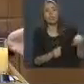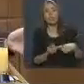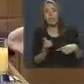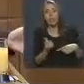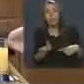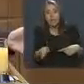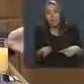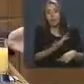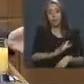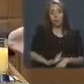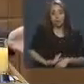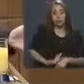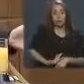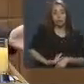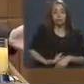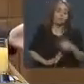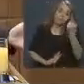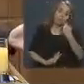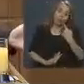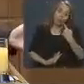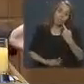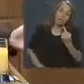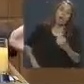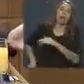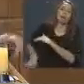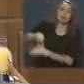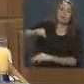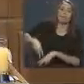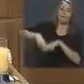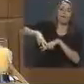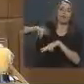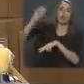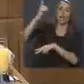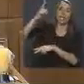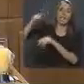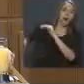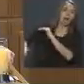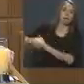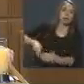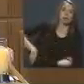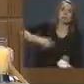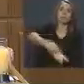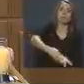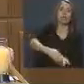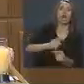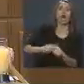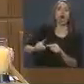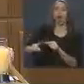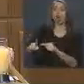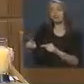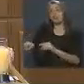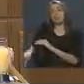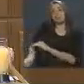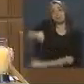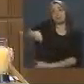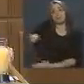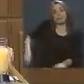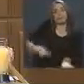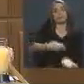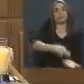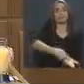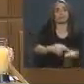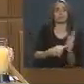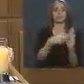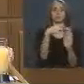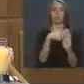El gobierno va a tener que obligarse a financiarla con fondos generales de la Nación. O sea, va a tener que sacar plata de otra parte para financiar